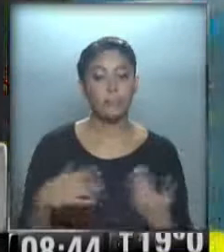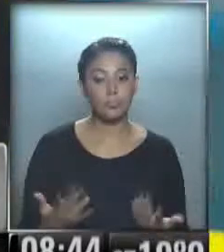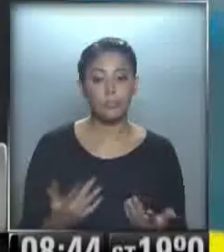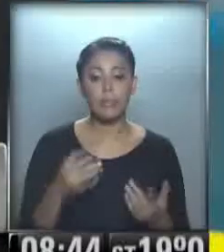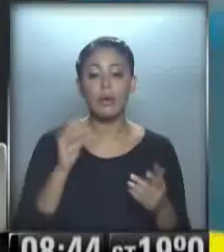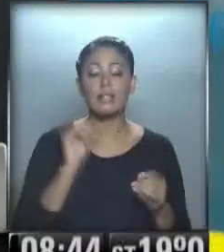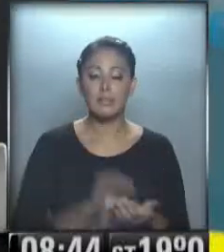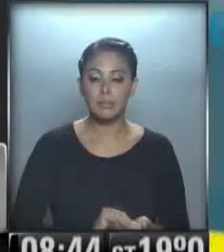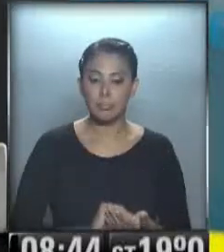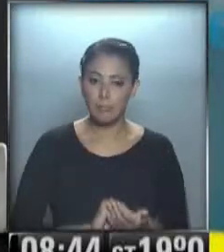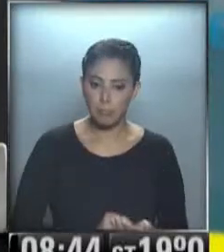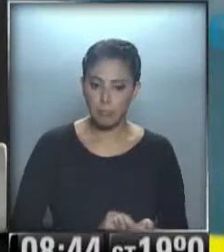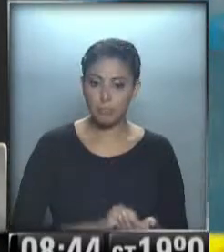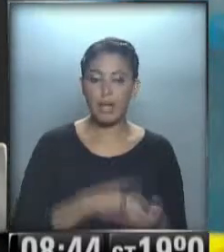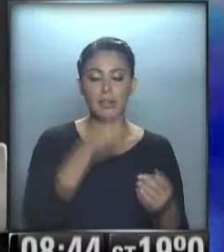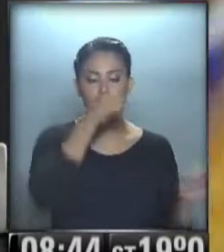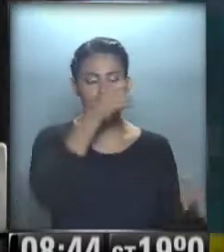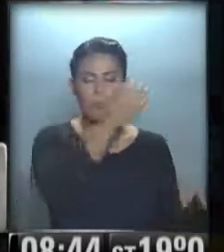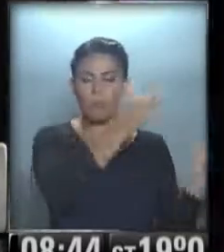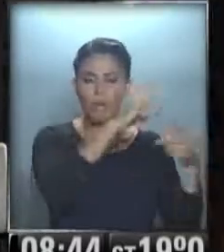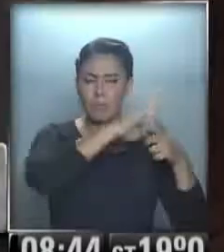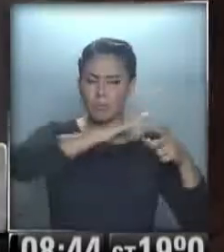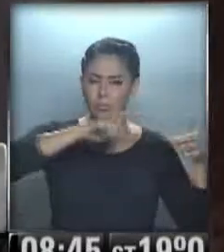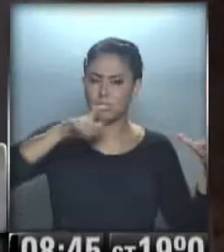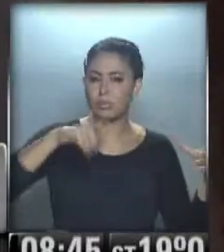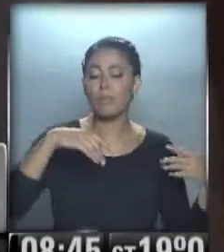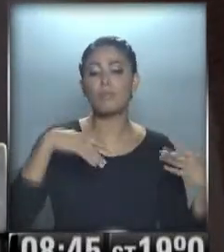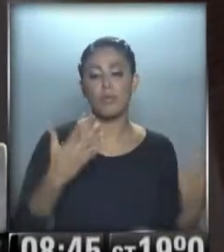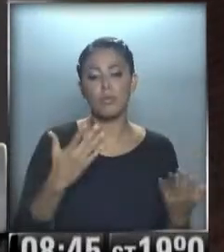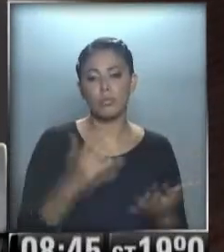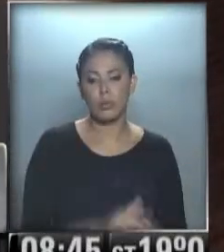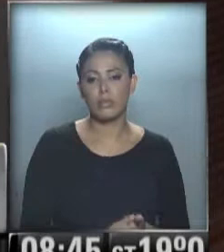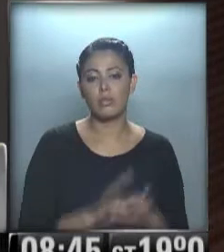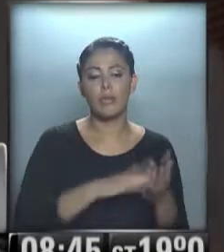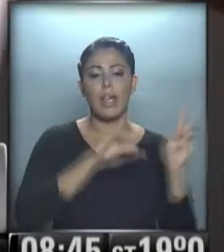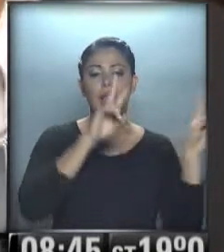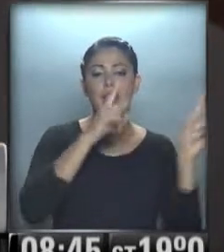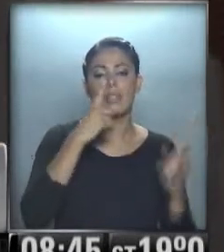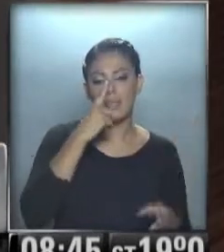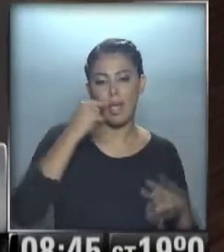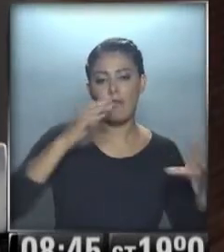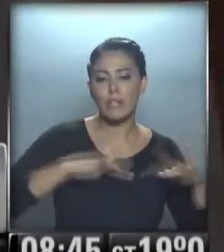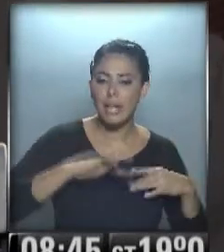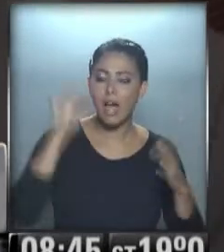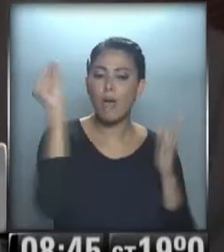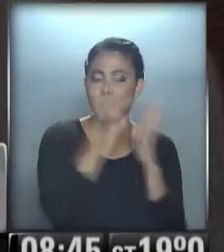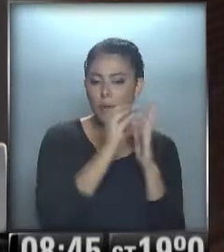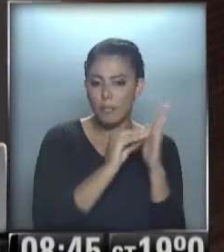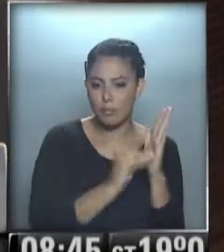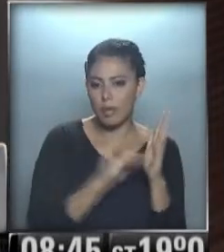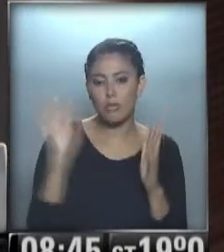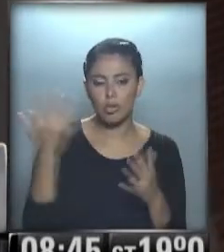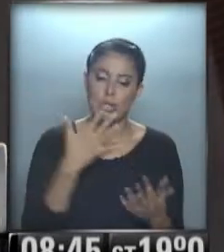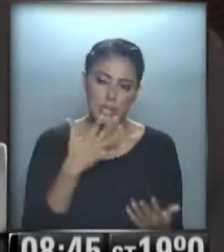este boom de venta, la cuestión logística que tienen ellos con los feriados y bueno, diferentes cuestiones